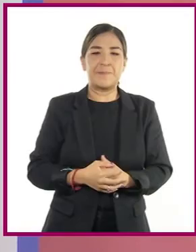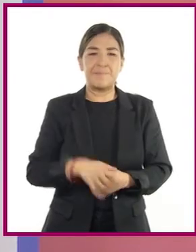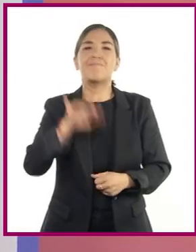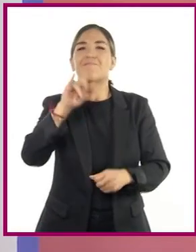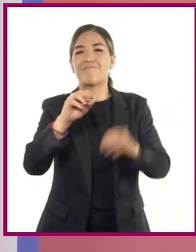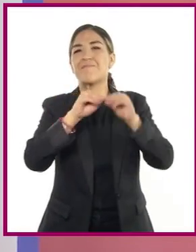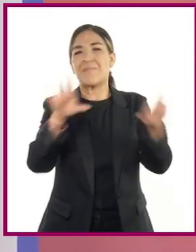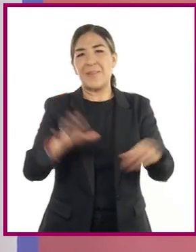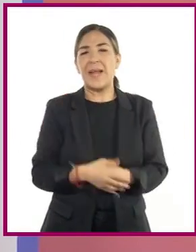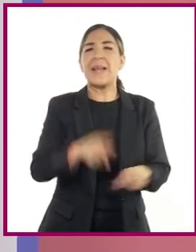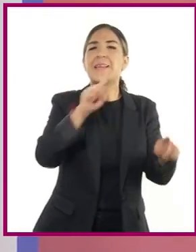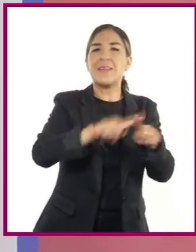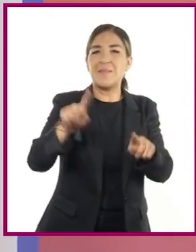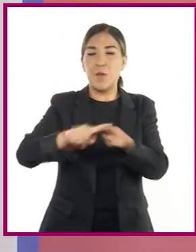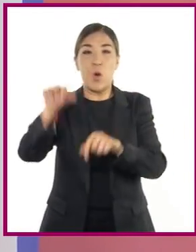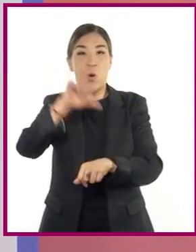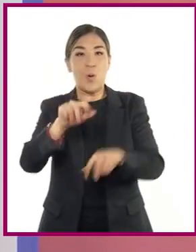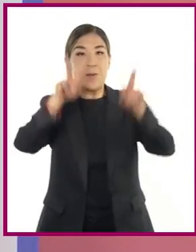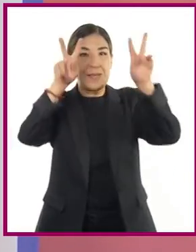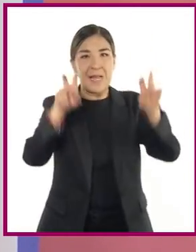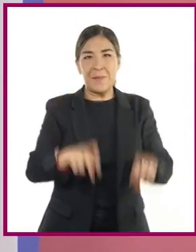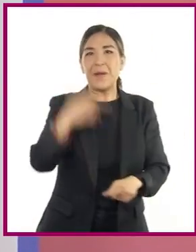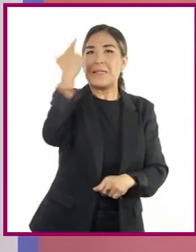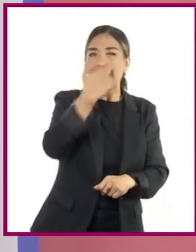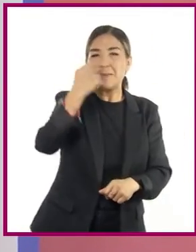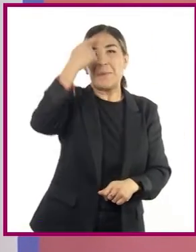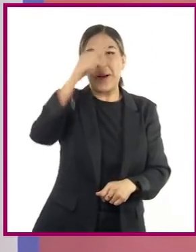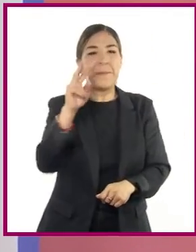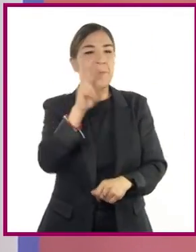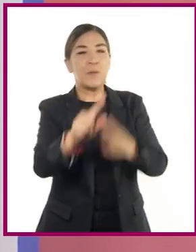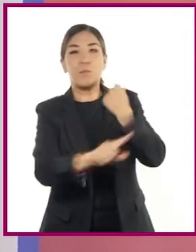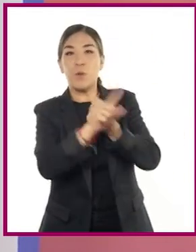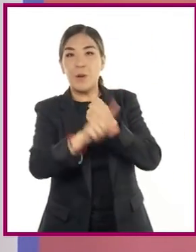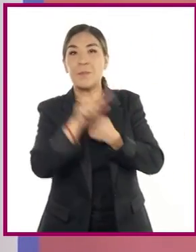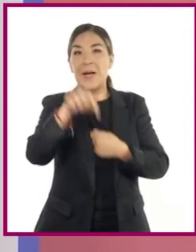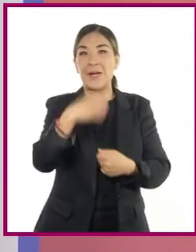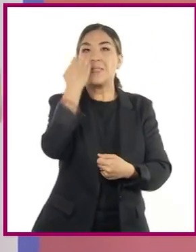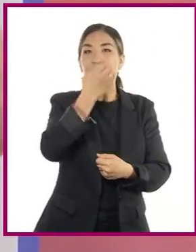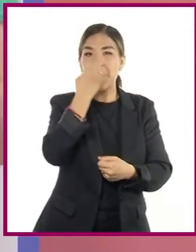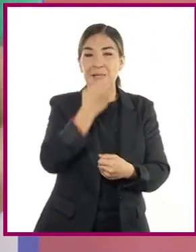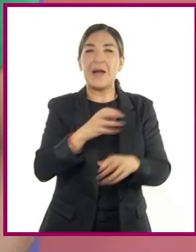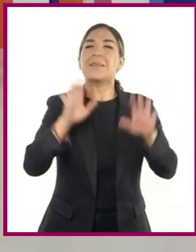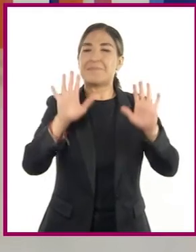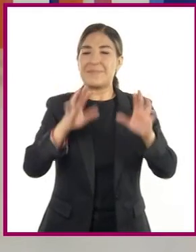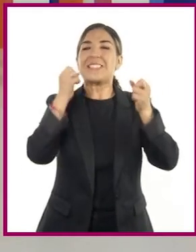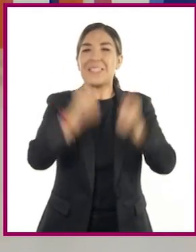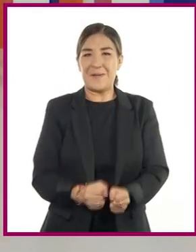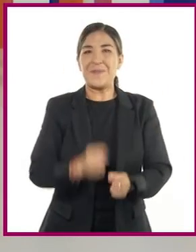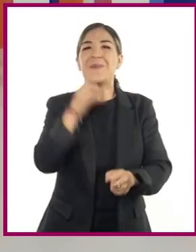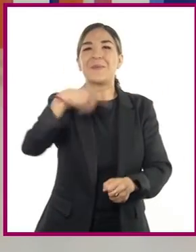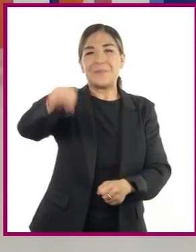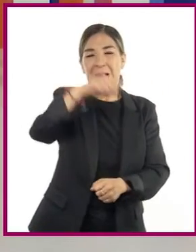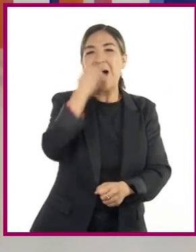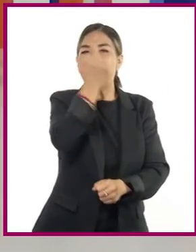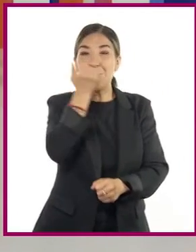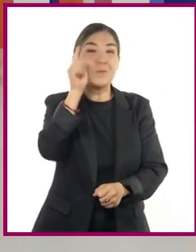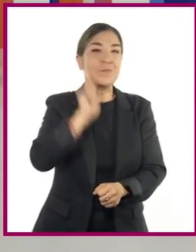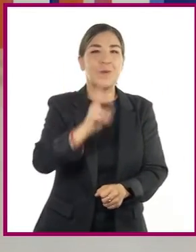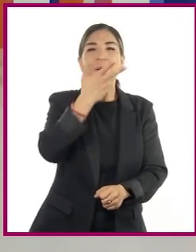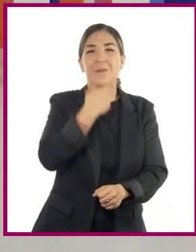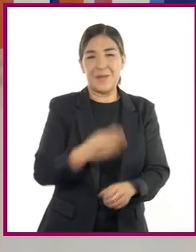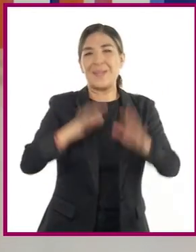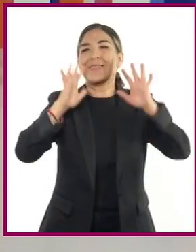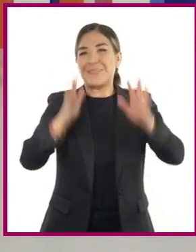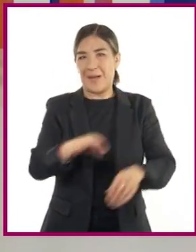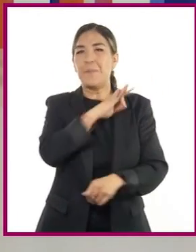Con los diversos aspectos que hemos revisado para analizar problemáticas escolares, estoy seguro que nuestras alumnas y alumnos